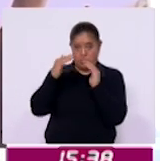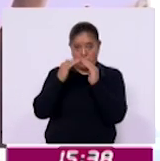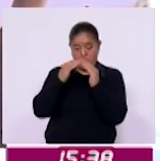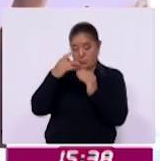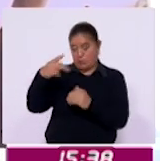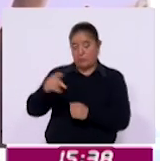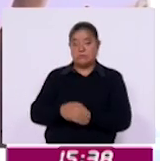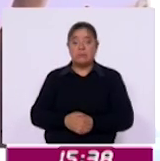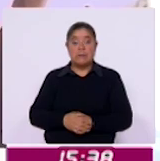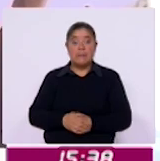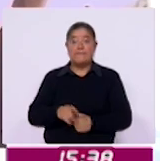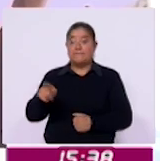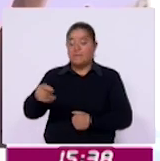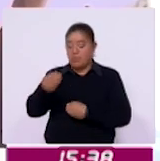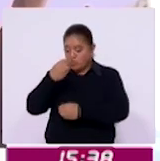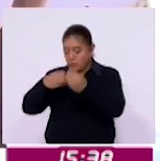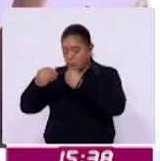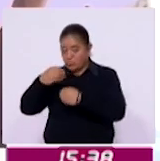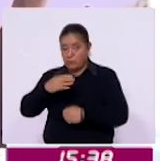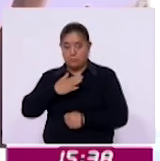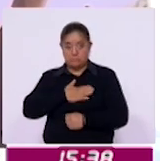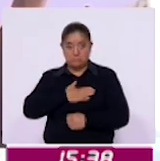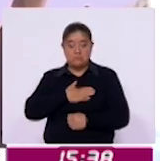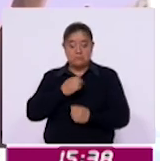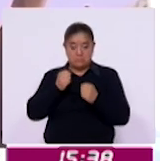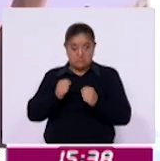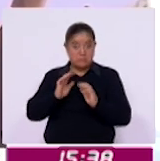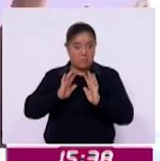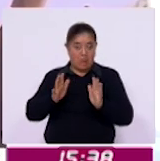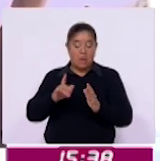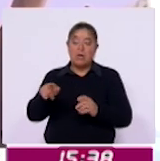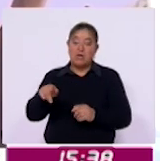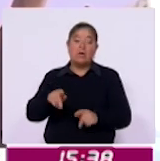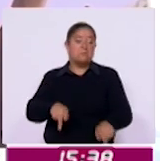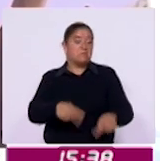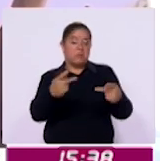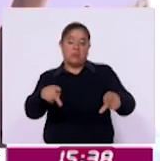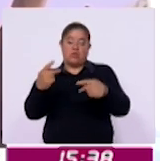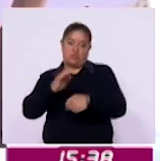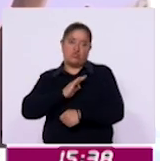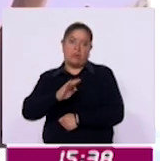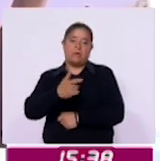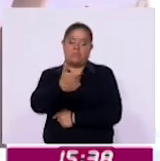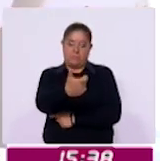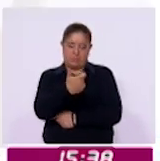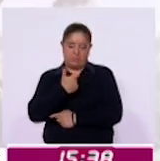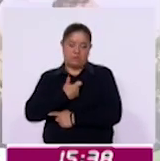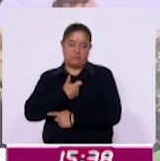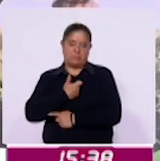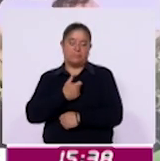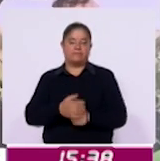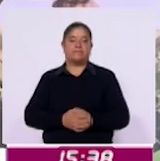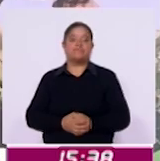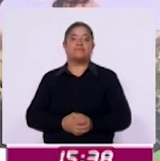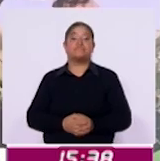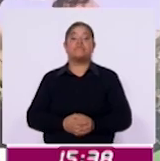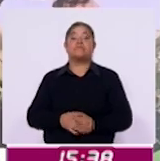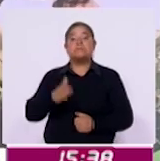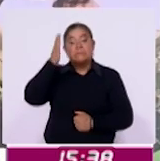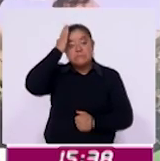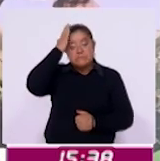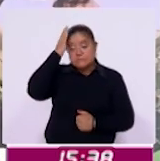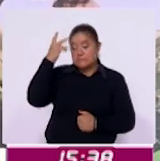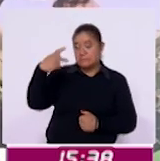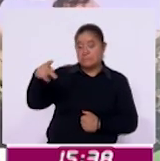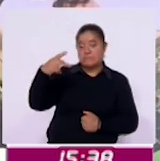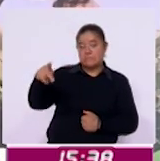que después de asegurar el autoconsumo, pueden ser vendidos para fortalecer su economía. En tanto, el titular de Banco